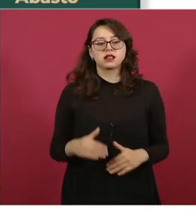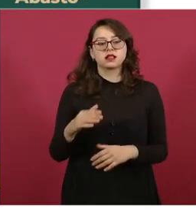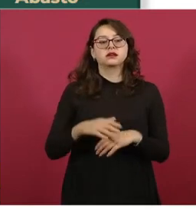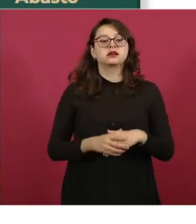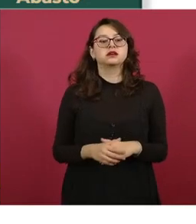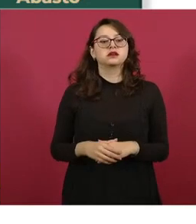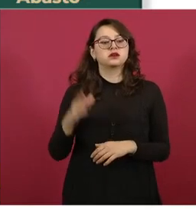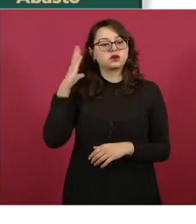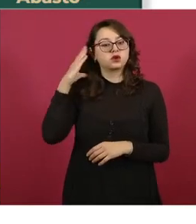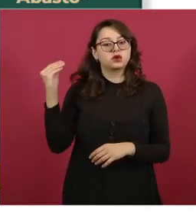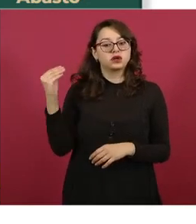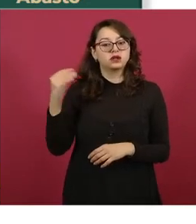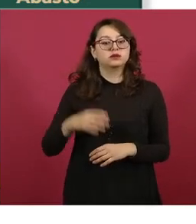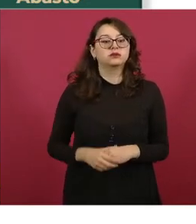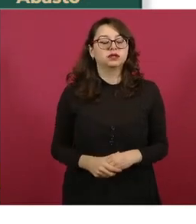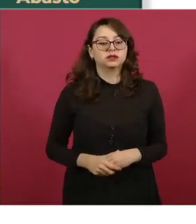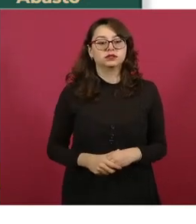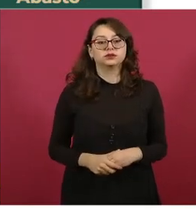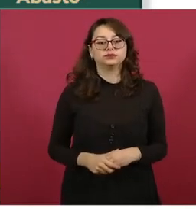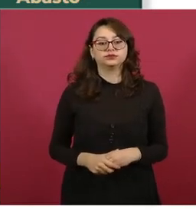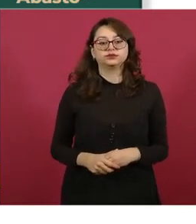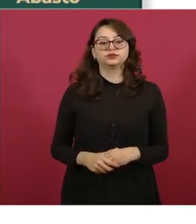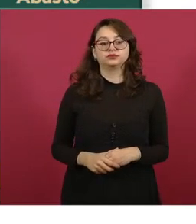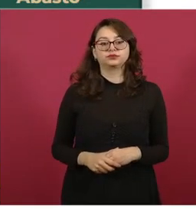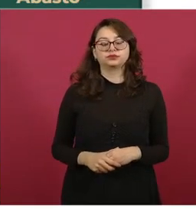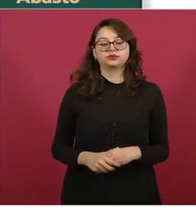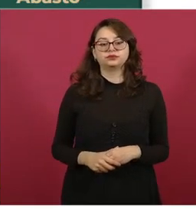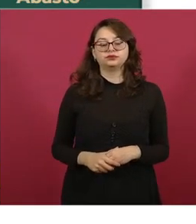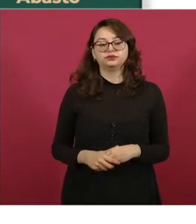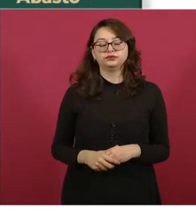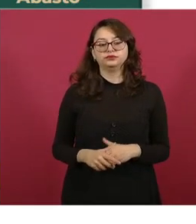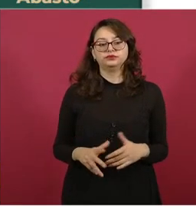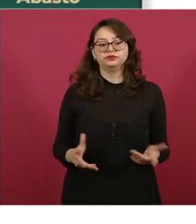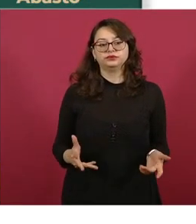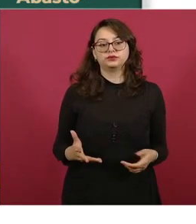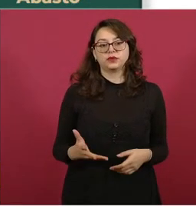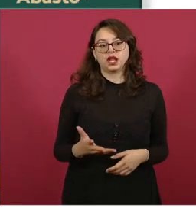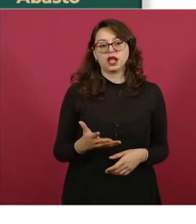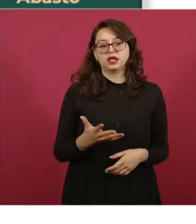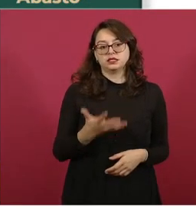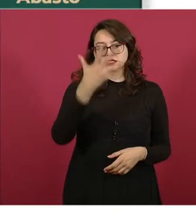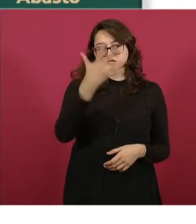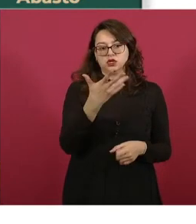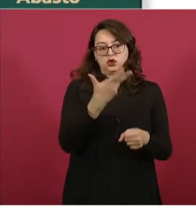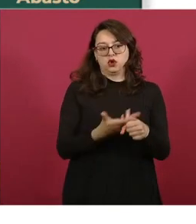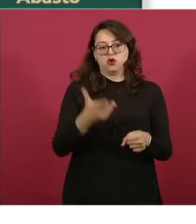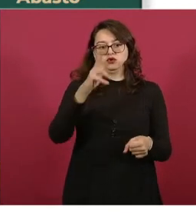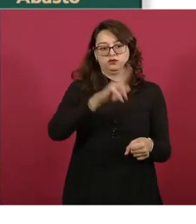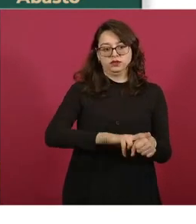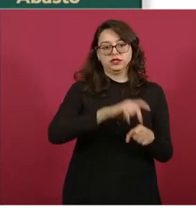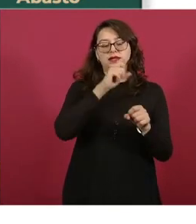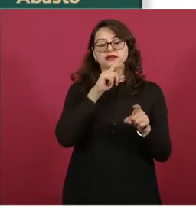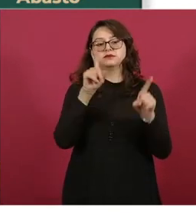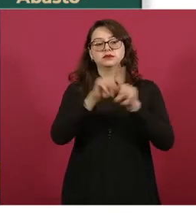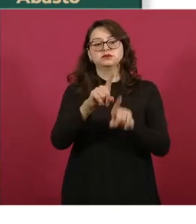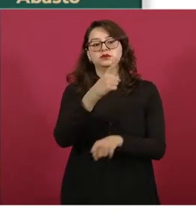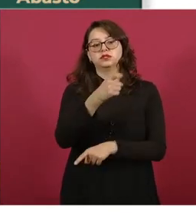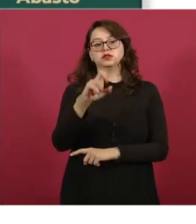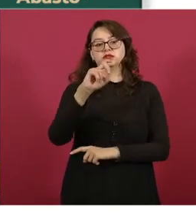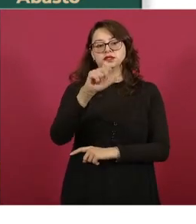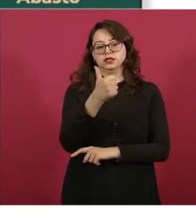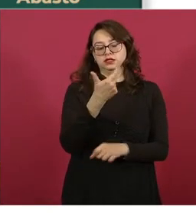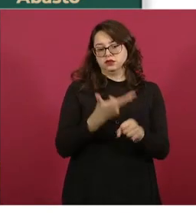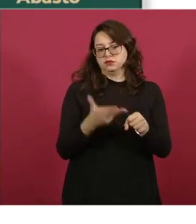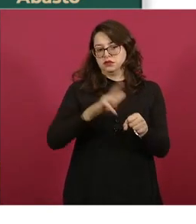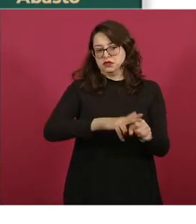Colima, el SAI está operando ya en 5 de los 6 hospitales y en 136 de 142 centros de salud.